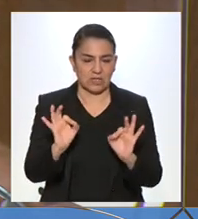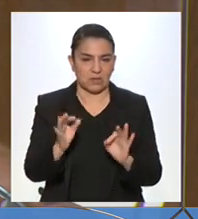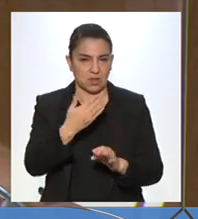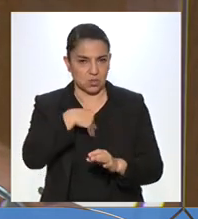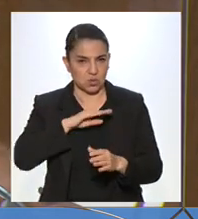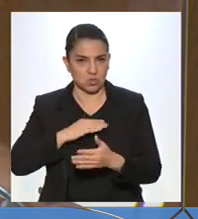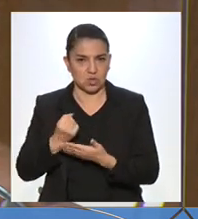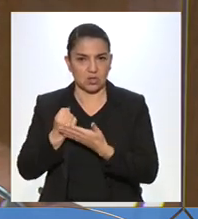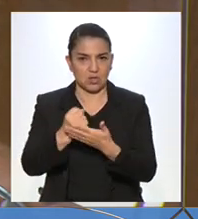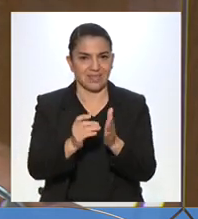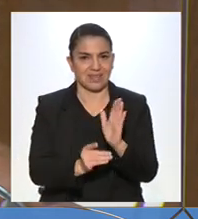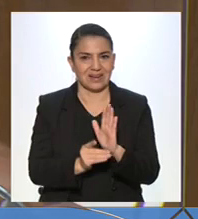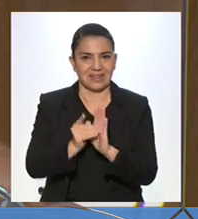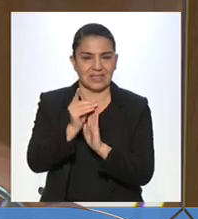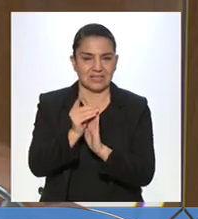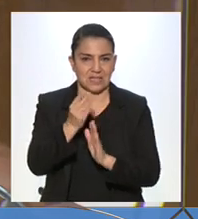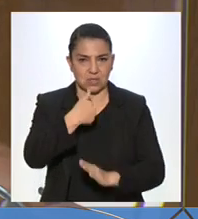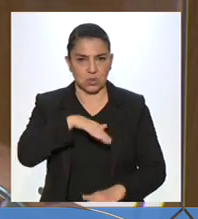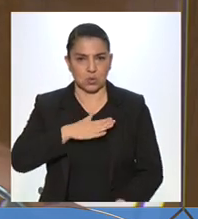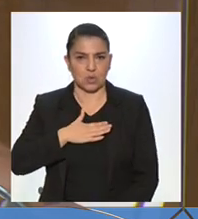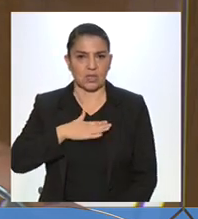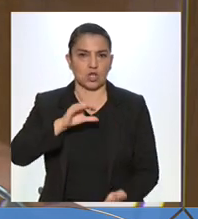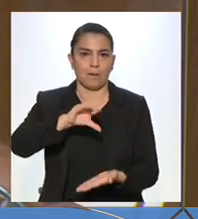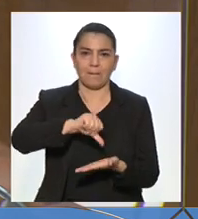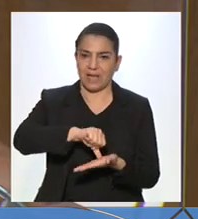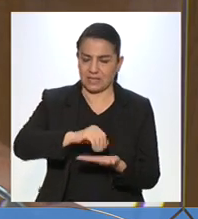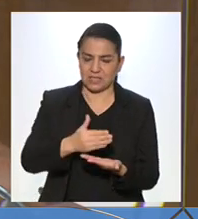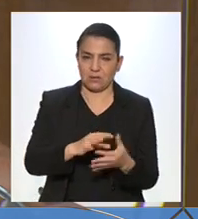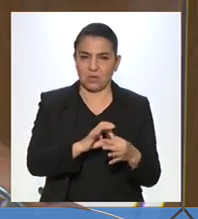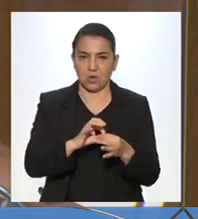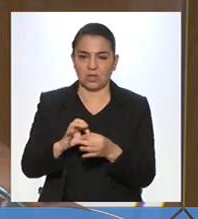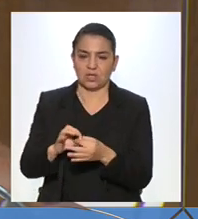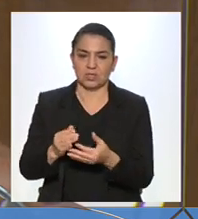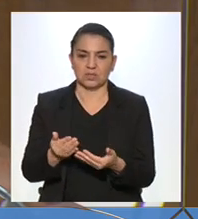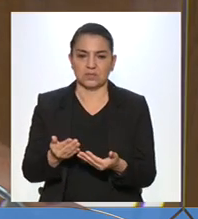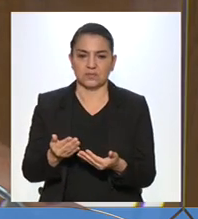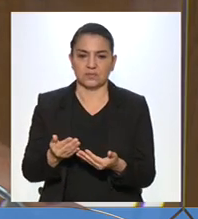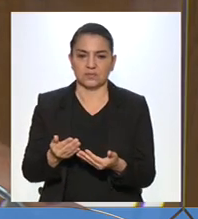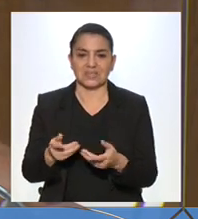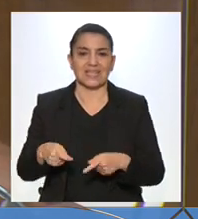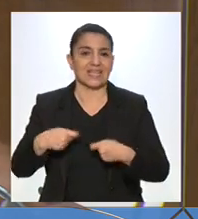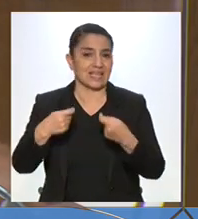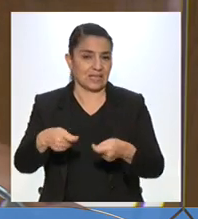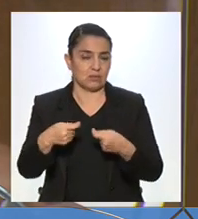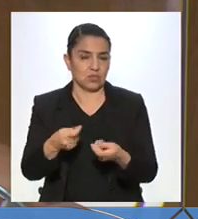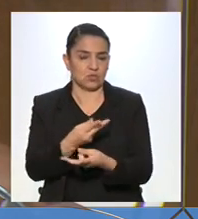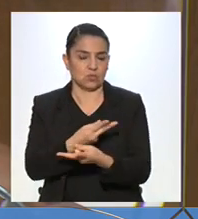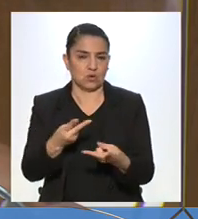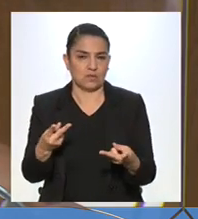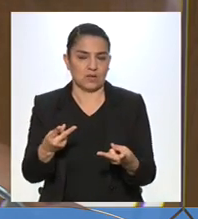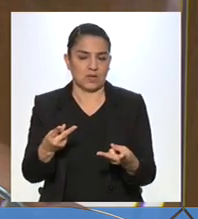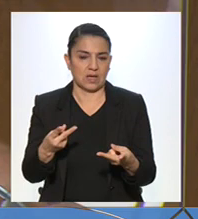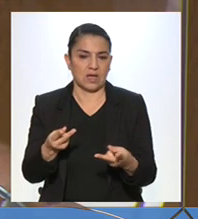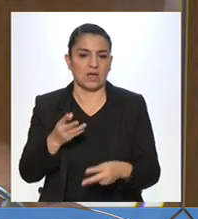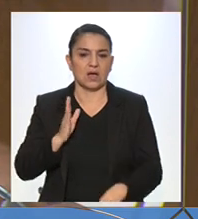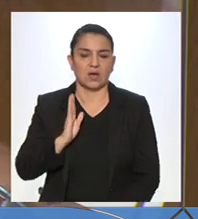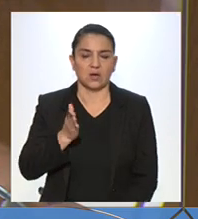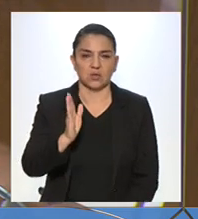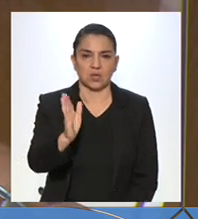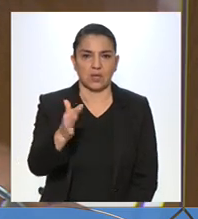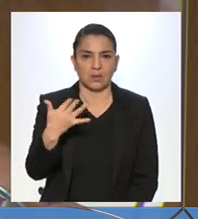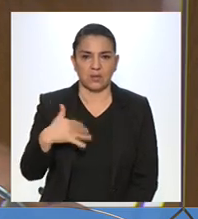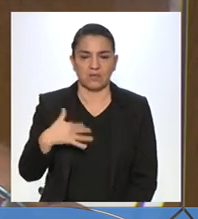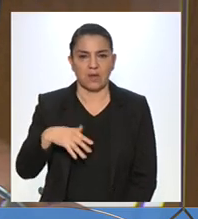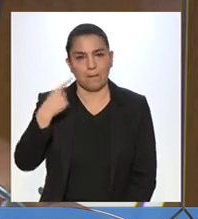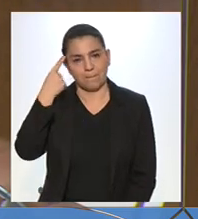aporte al desarrollo de nuestro país. Por lo tanto, la inversión pública, sin duda, va a seguir siendo relevante, pero queremos